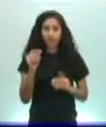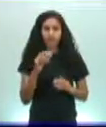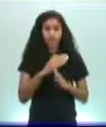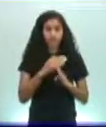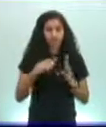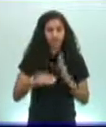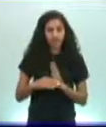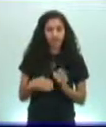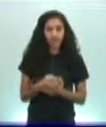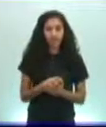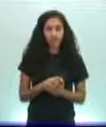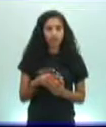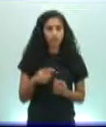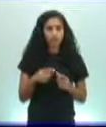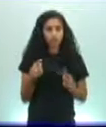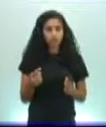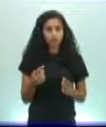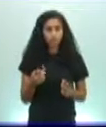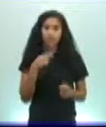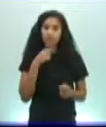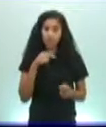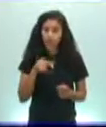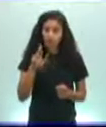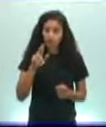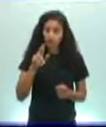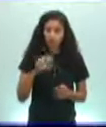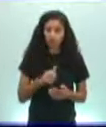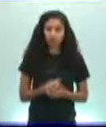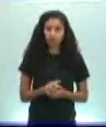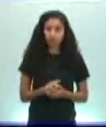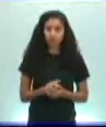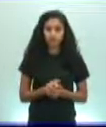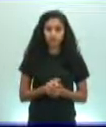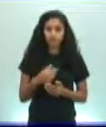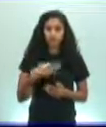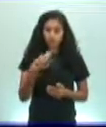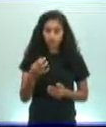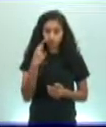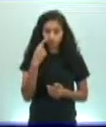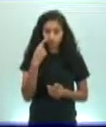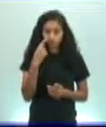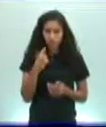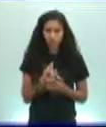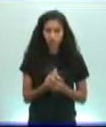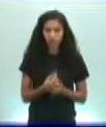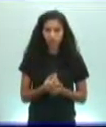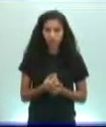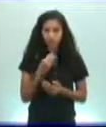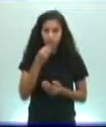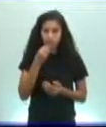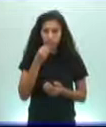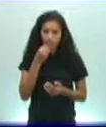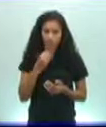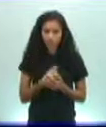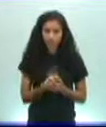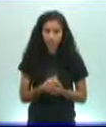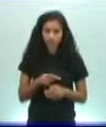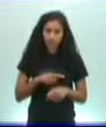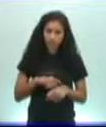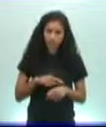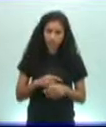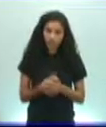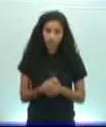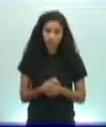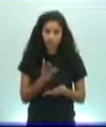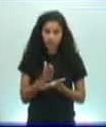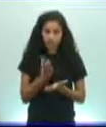fraccionario, por demás racional. Te invito entonces que podamos durante este